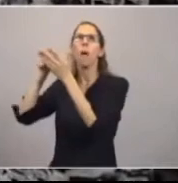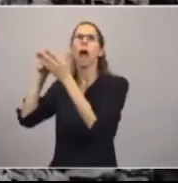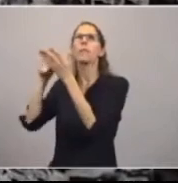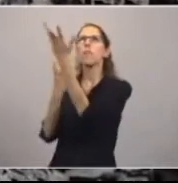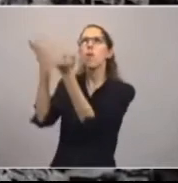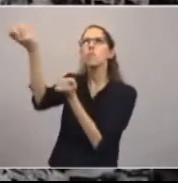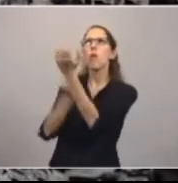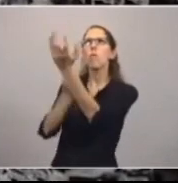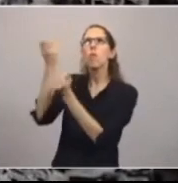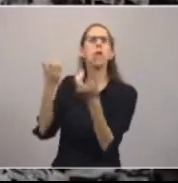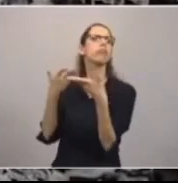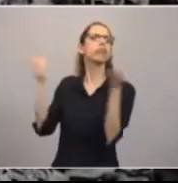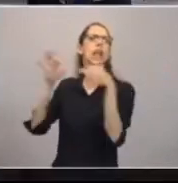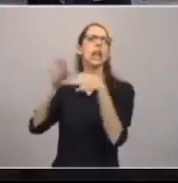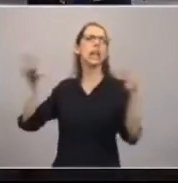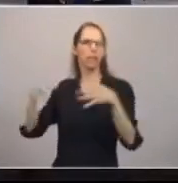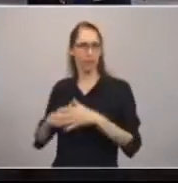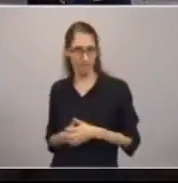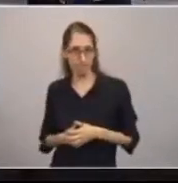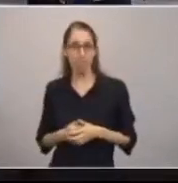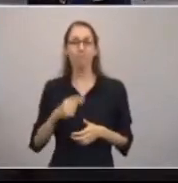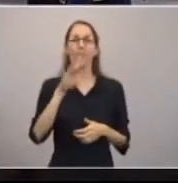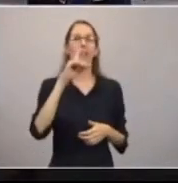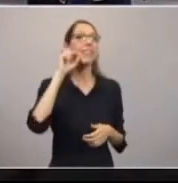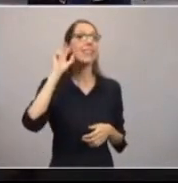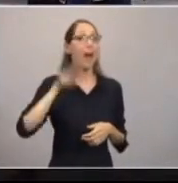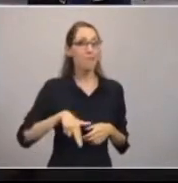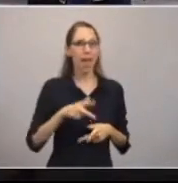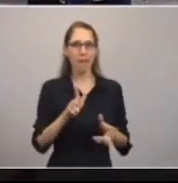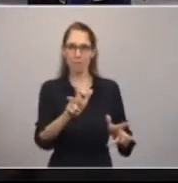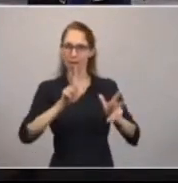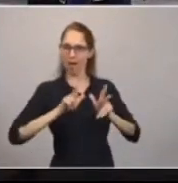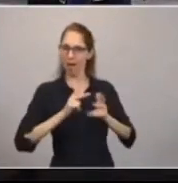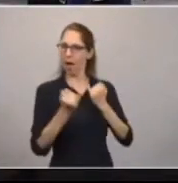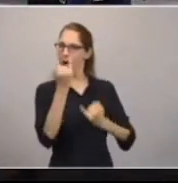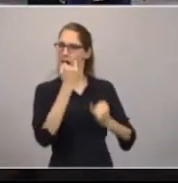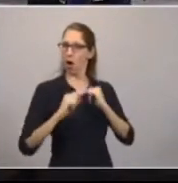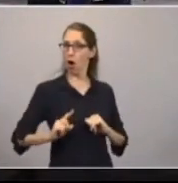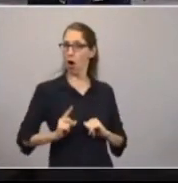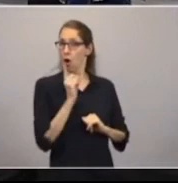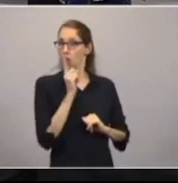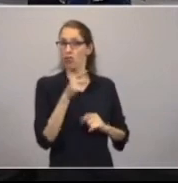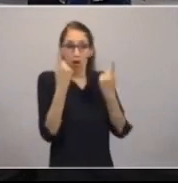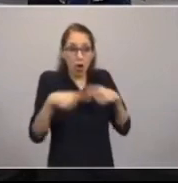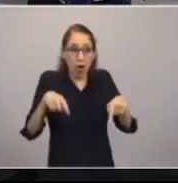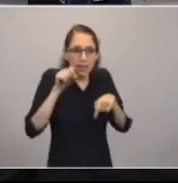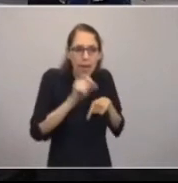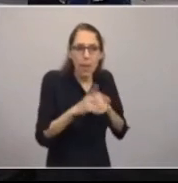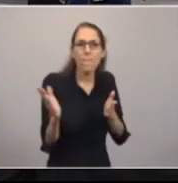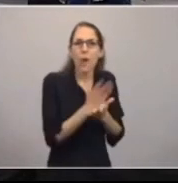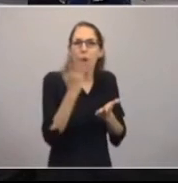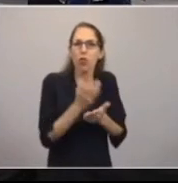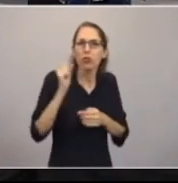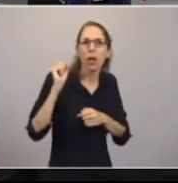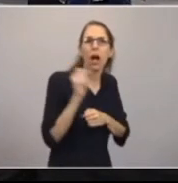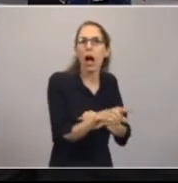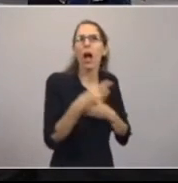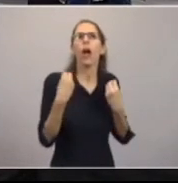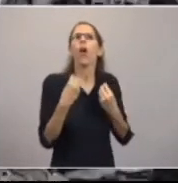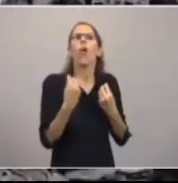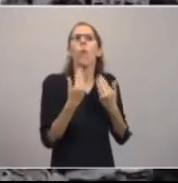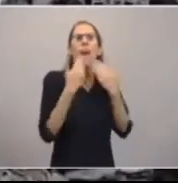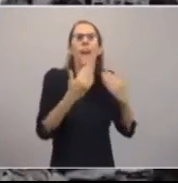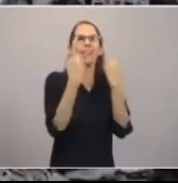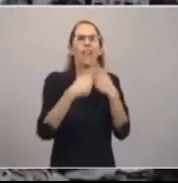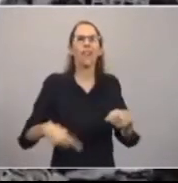que lo que produce acá tiene insumos nacionales. Y él, como es un empresario nacional, que